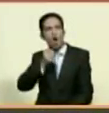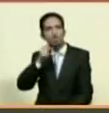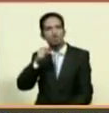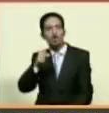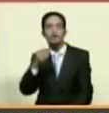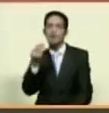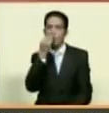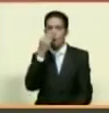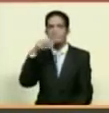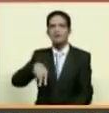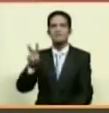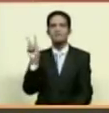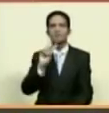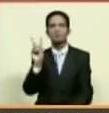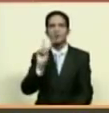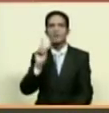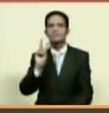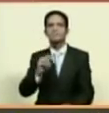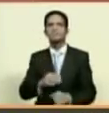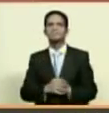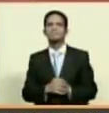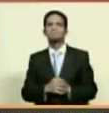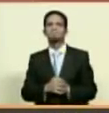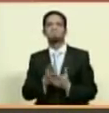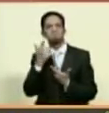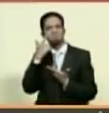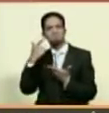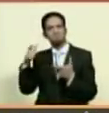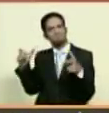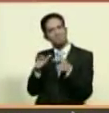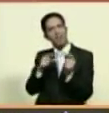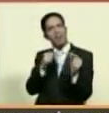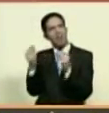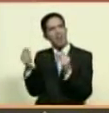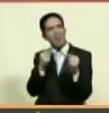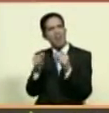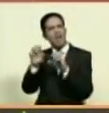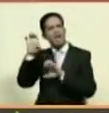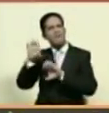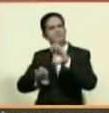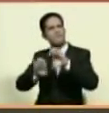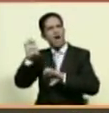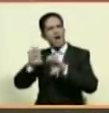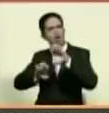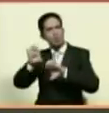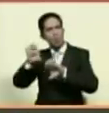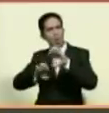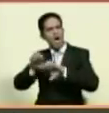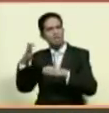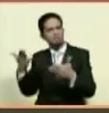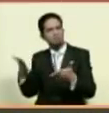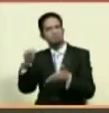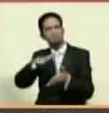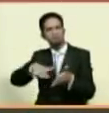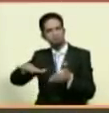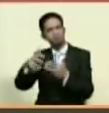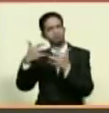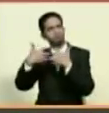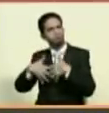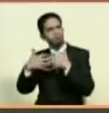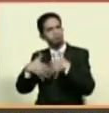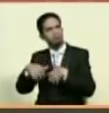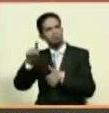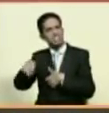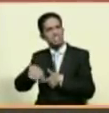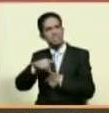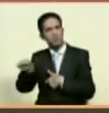pueblo venezolano. Hemos evaluado la capacidad instalada, la capacidad operativa actual. Le puedo